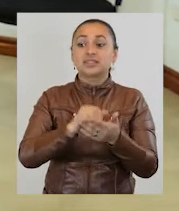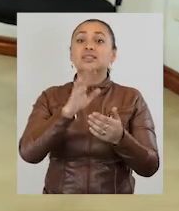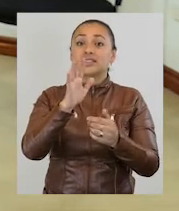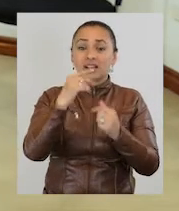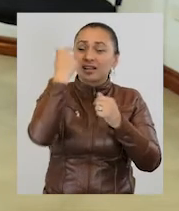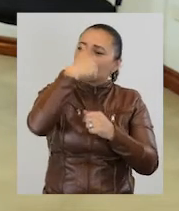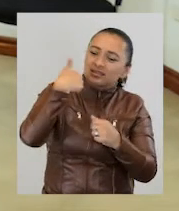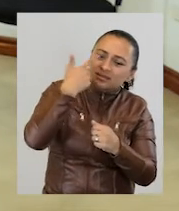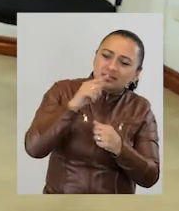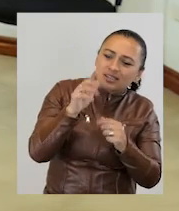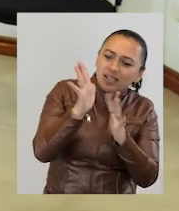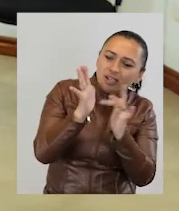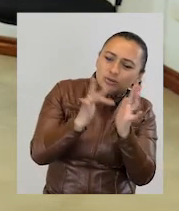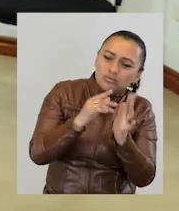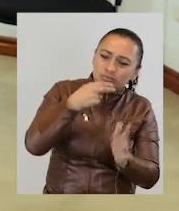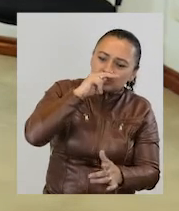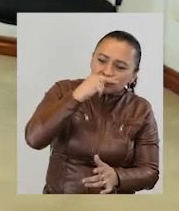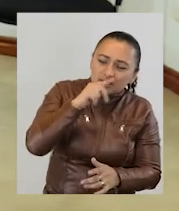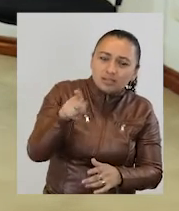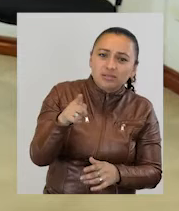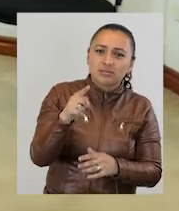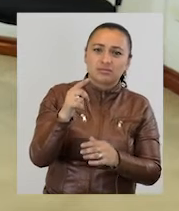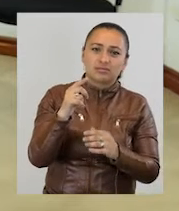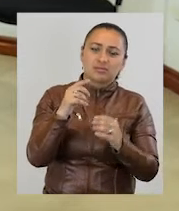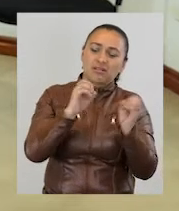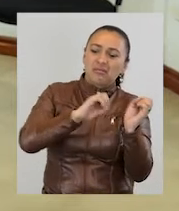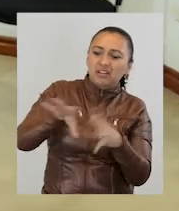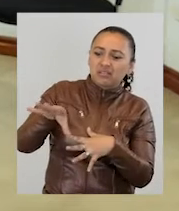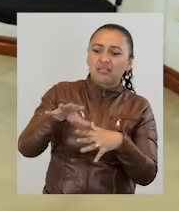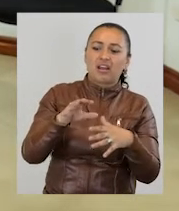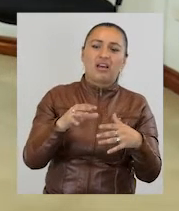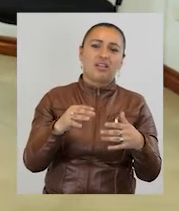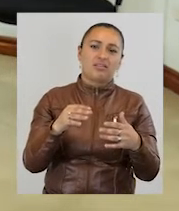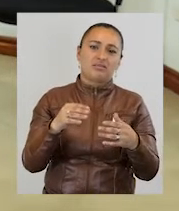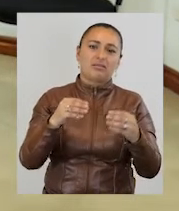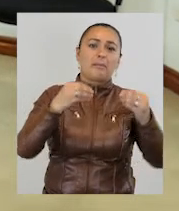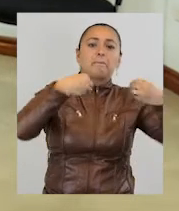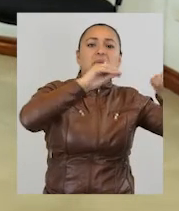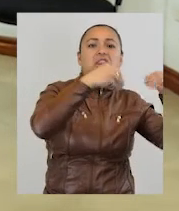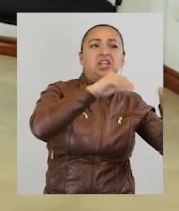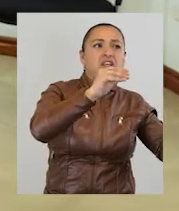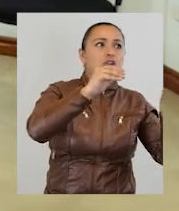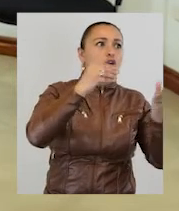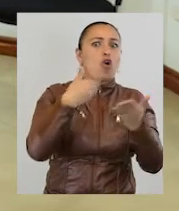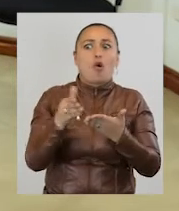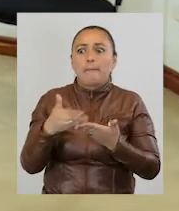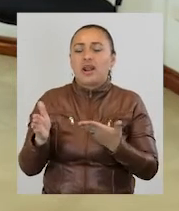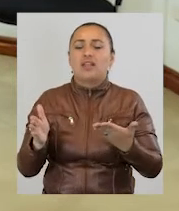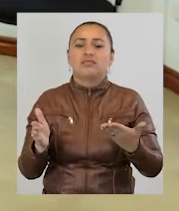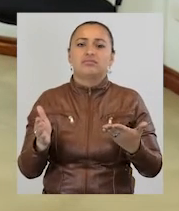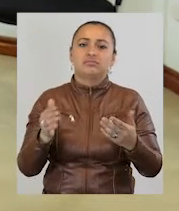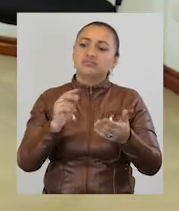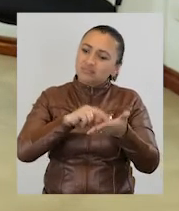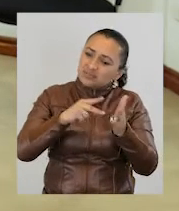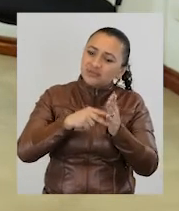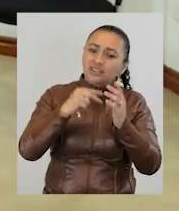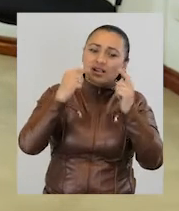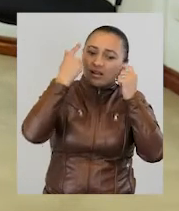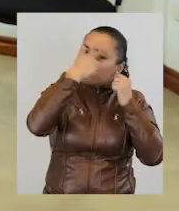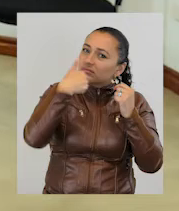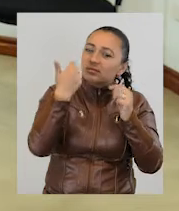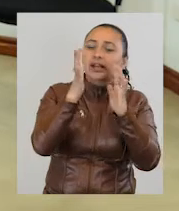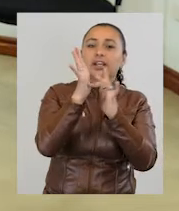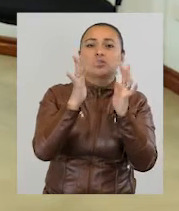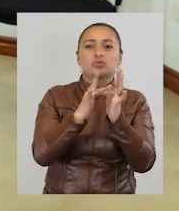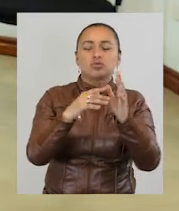Son rostros de Jesús niño, desnutridos, abandonado, vendido y comprado.